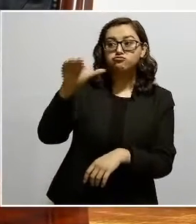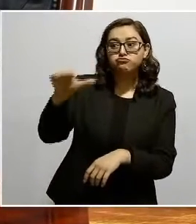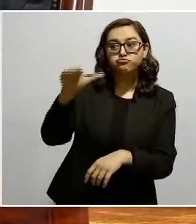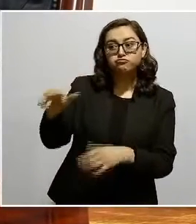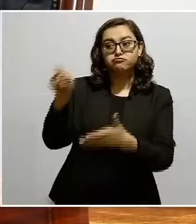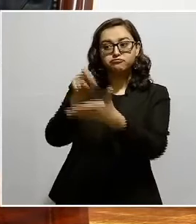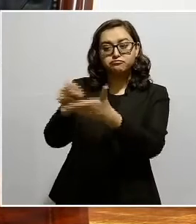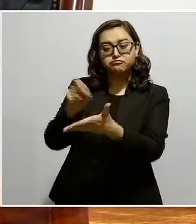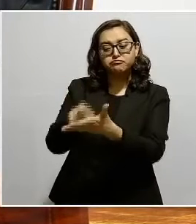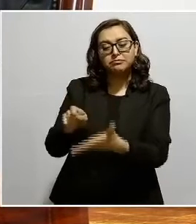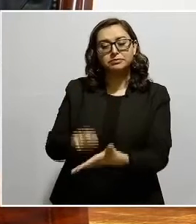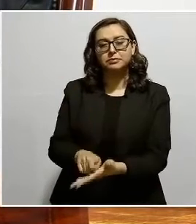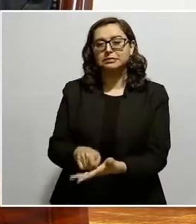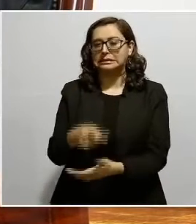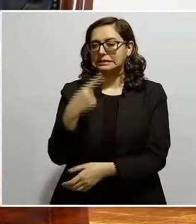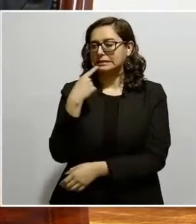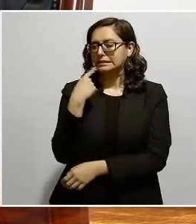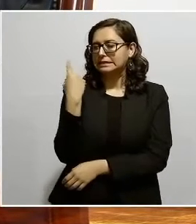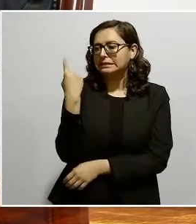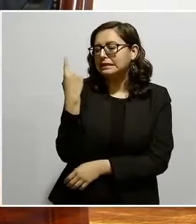tono de sutil reproche,